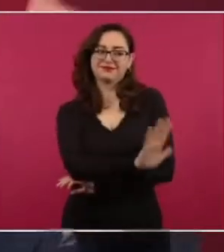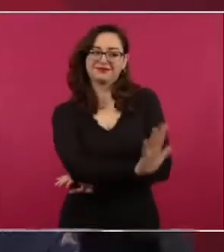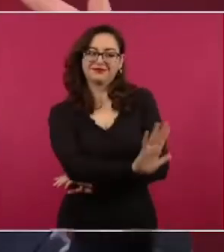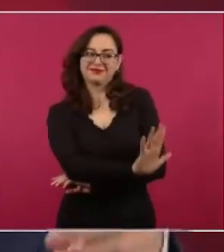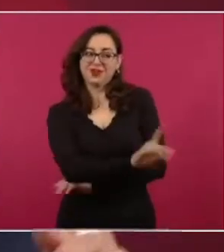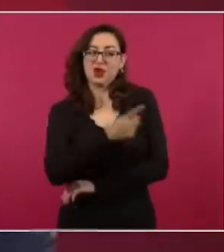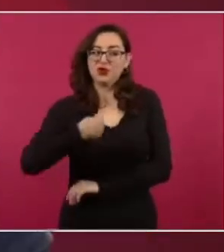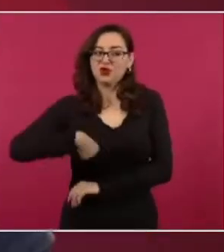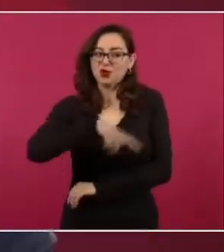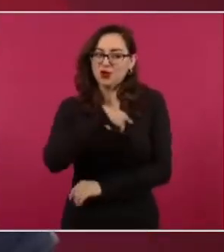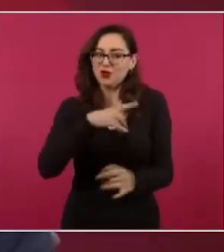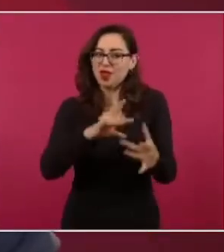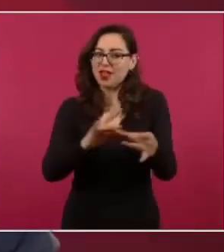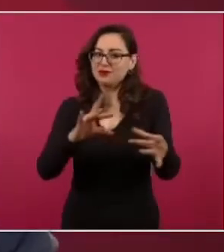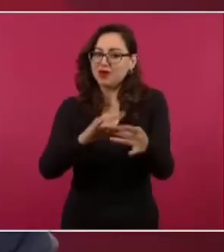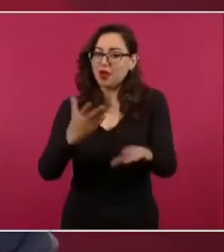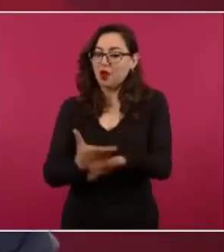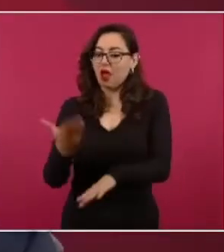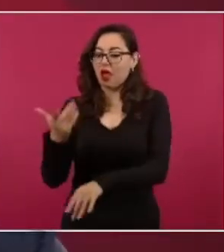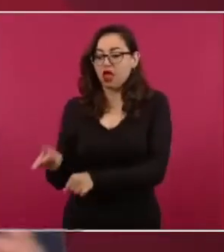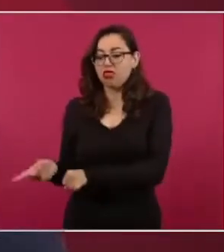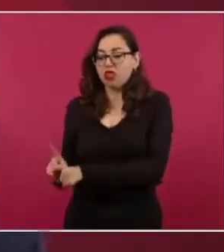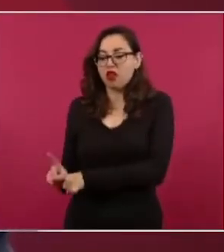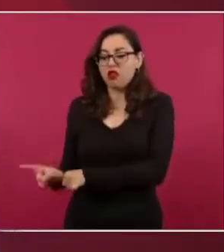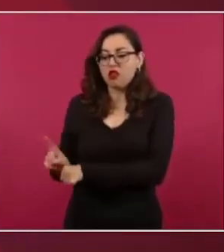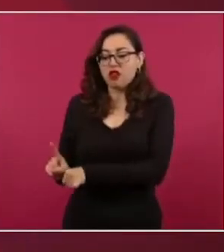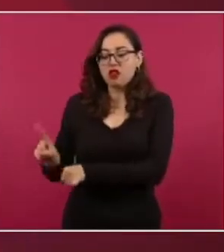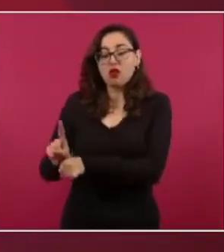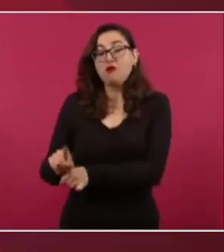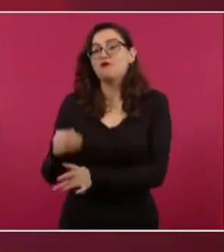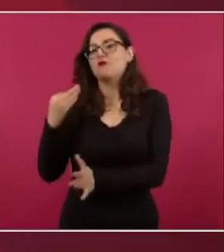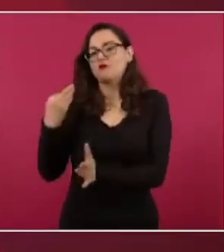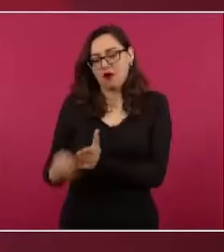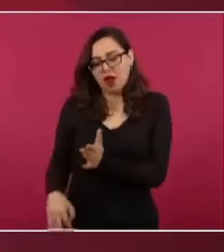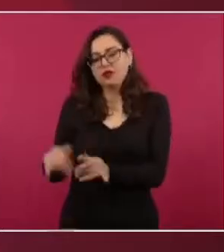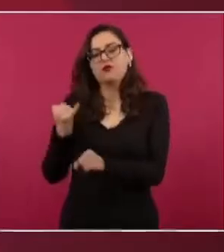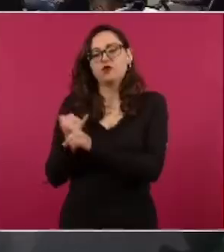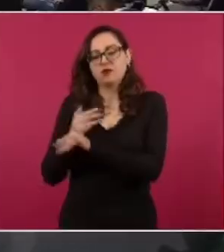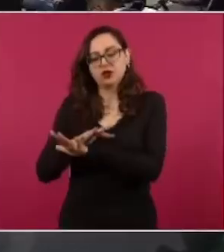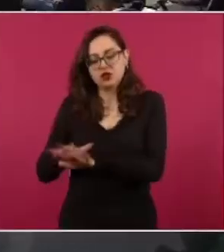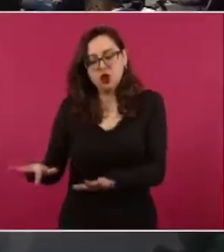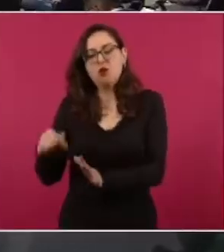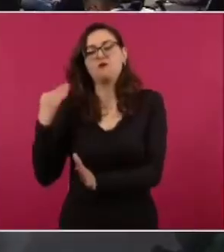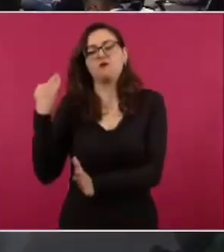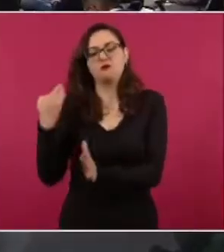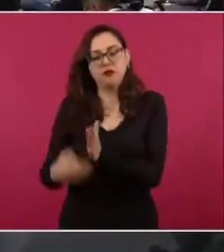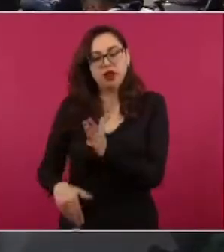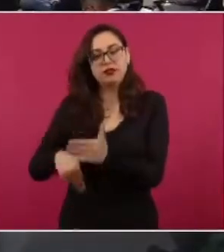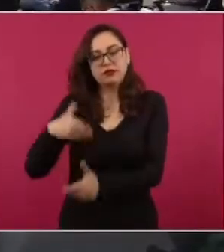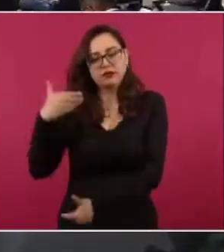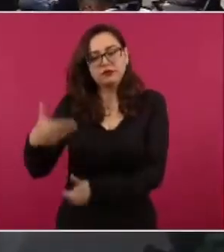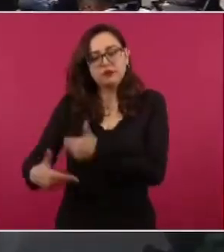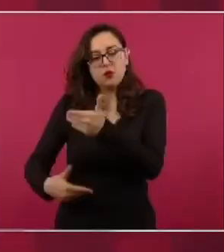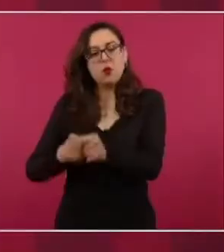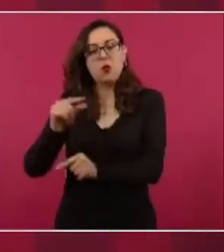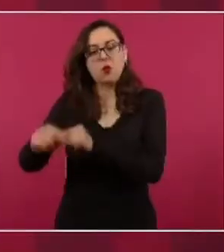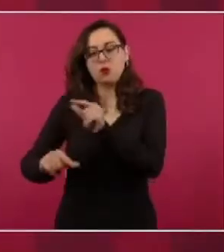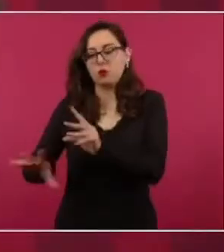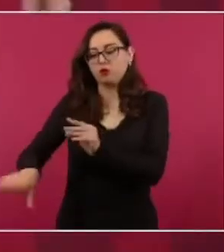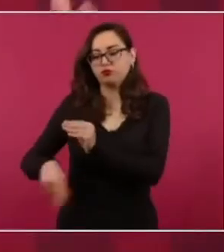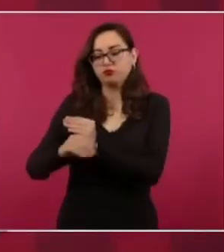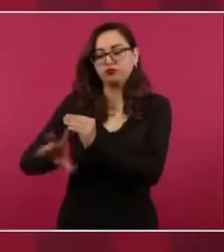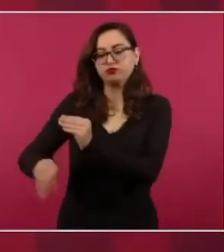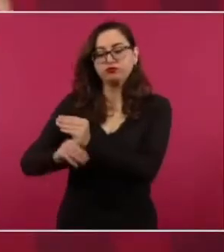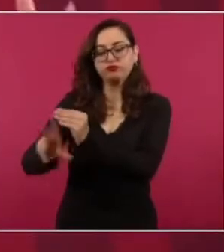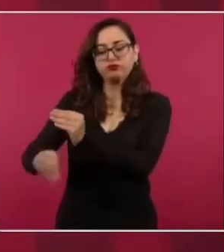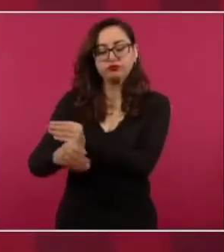empiezan a proyectar una idea de que en la Secretaría de Salud tenemos un dato y en el INEGI tienen otro dato, cuando